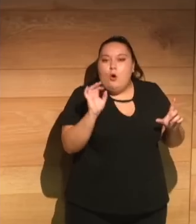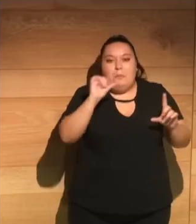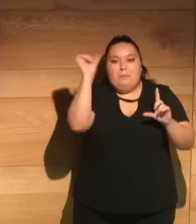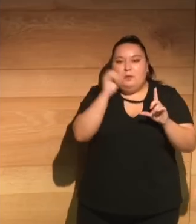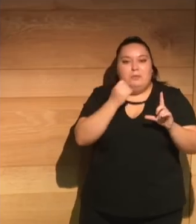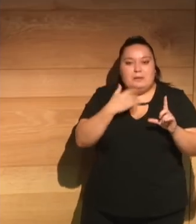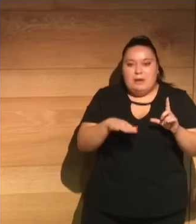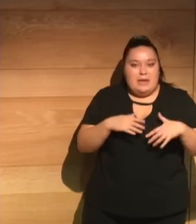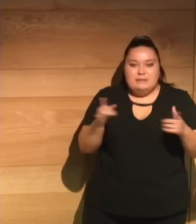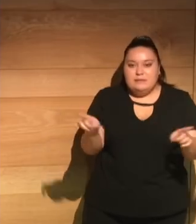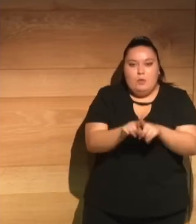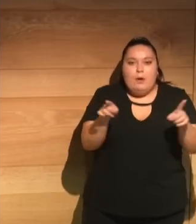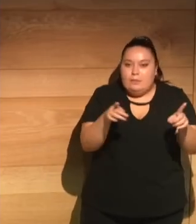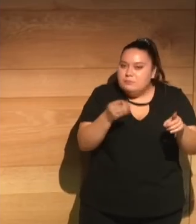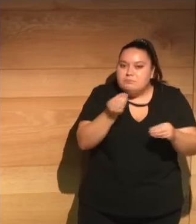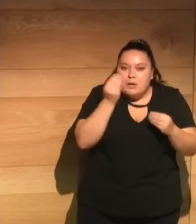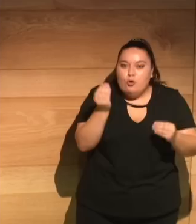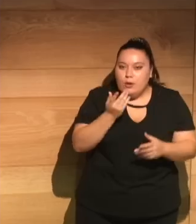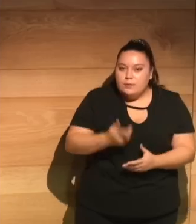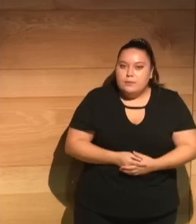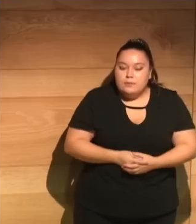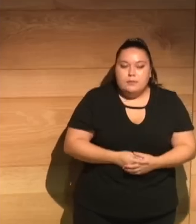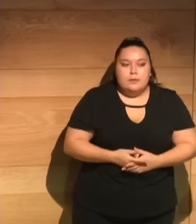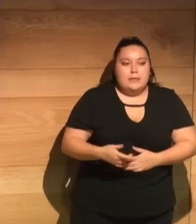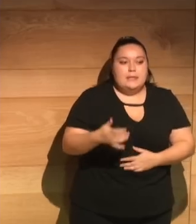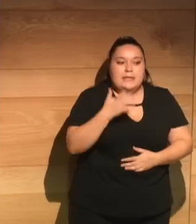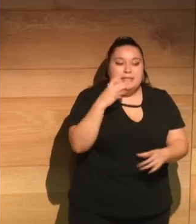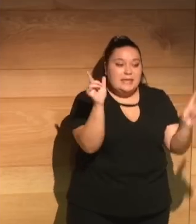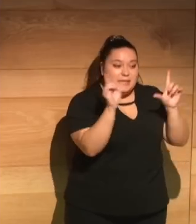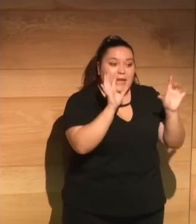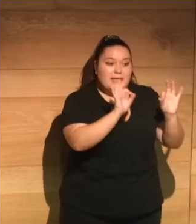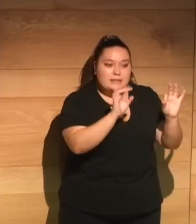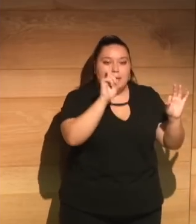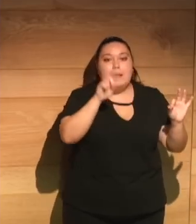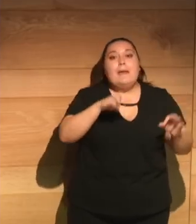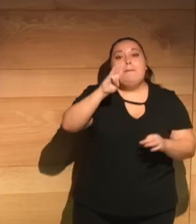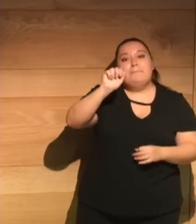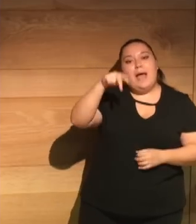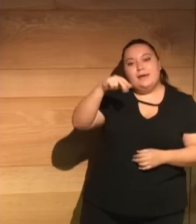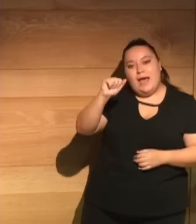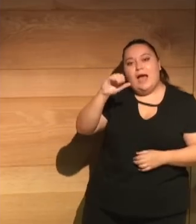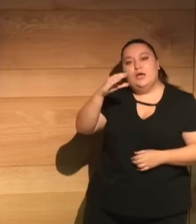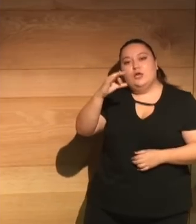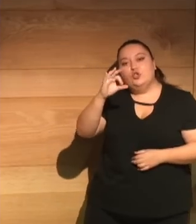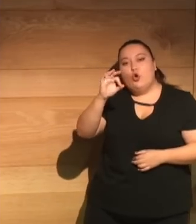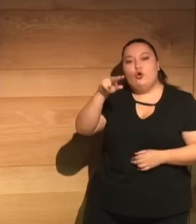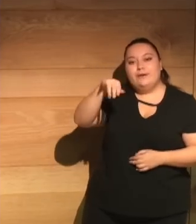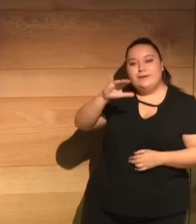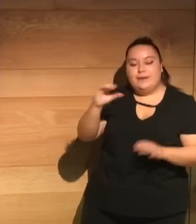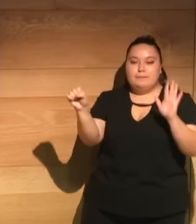gris antracita todo. Y mira, te voy a decir una cosa. Si te vas a comprar una tele de esas, cómprate la Panasonic,